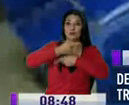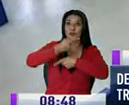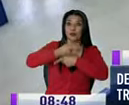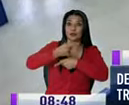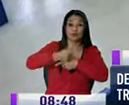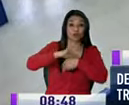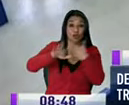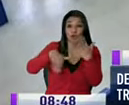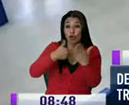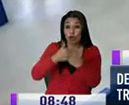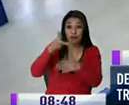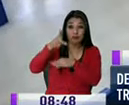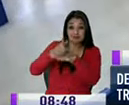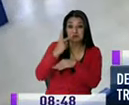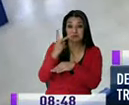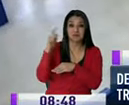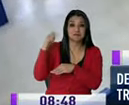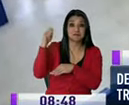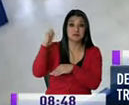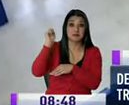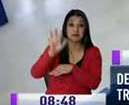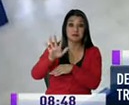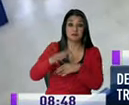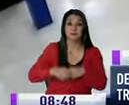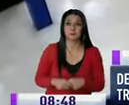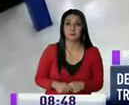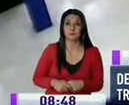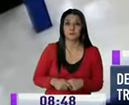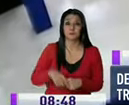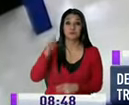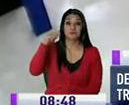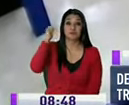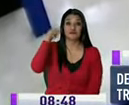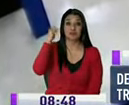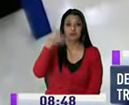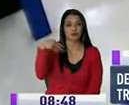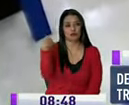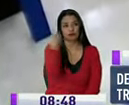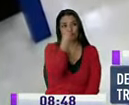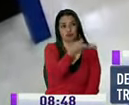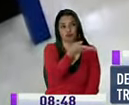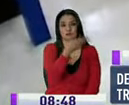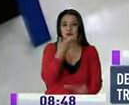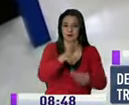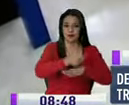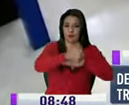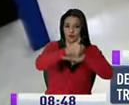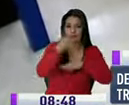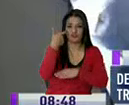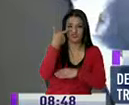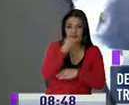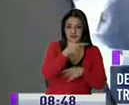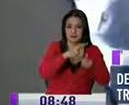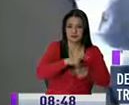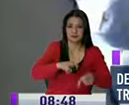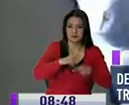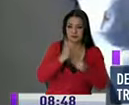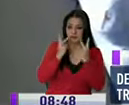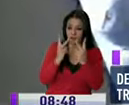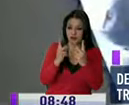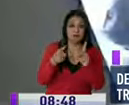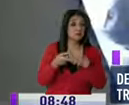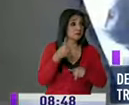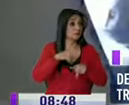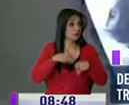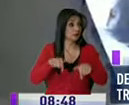los antisociales quedó grabado. Y eso está ayudando a identificar. Esa información ya ha sido proporcionada a las autoridades competentes. ¿Indican que no es la primera